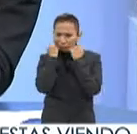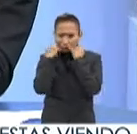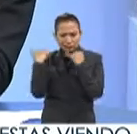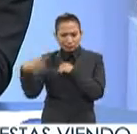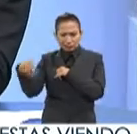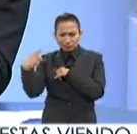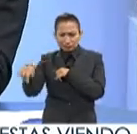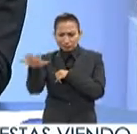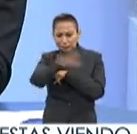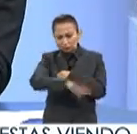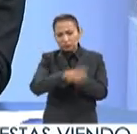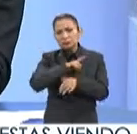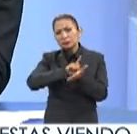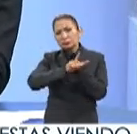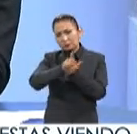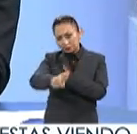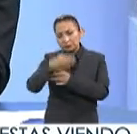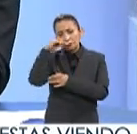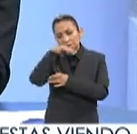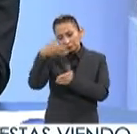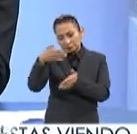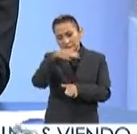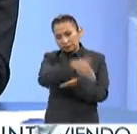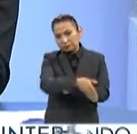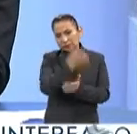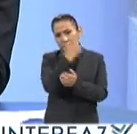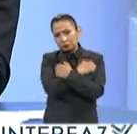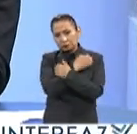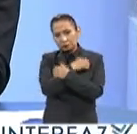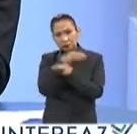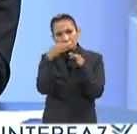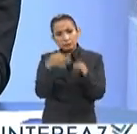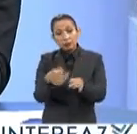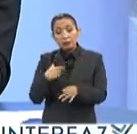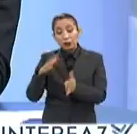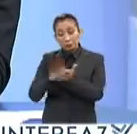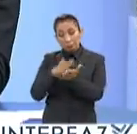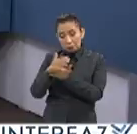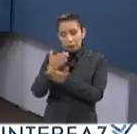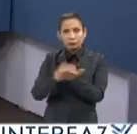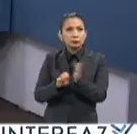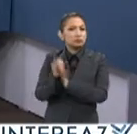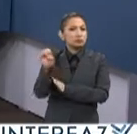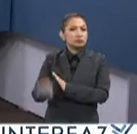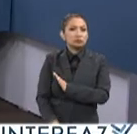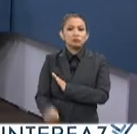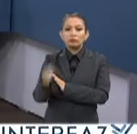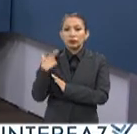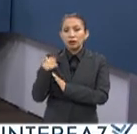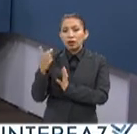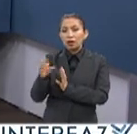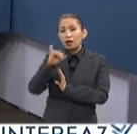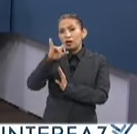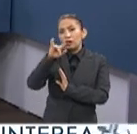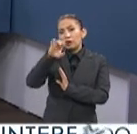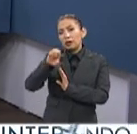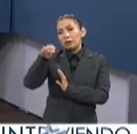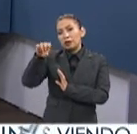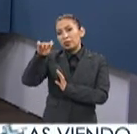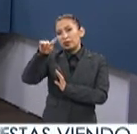la que se encuentren, tienen derecho a la gratuidad en la educación en Estados Exactamente. Unidos. Y papeles como el de Joey Mendoza que